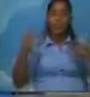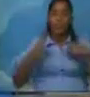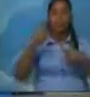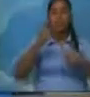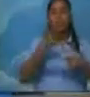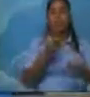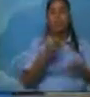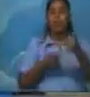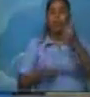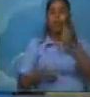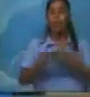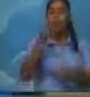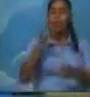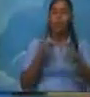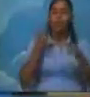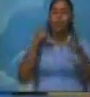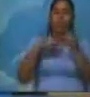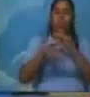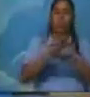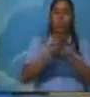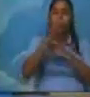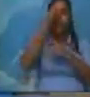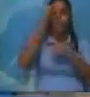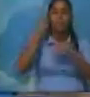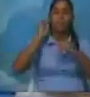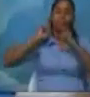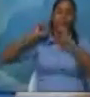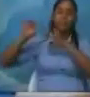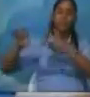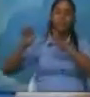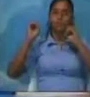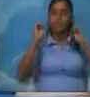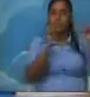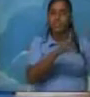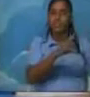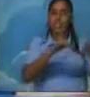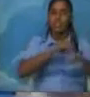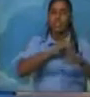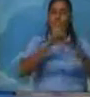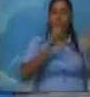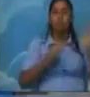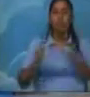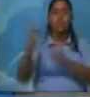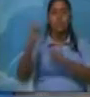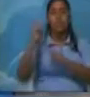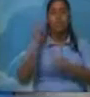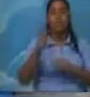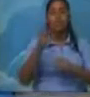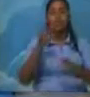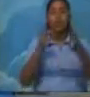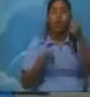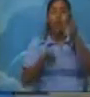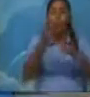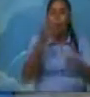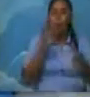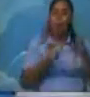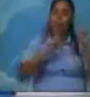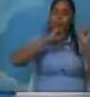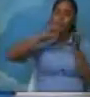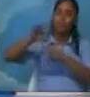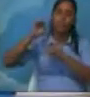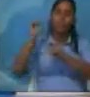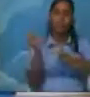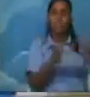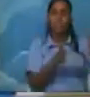poco a poco los voy a ir echando de su presencia poco a poco los voy a ir